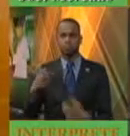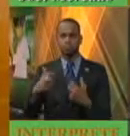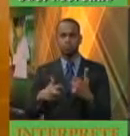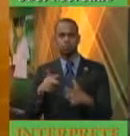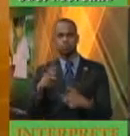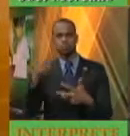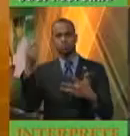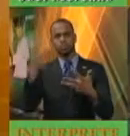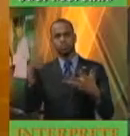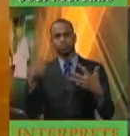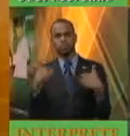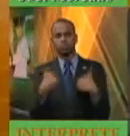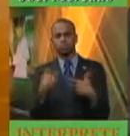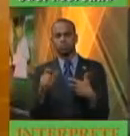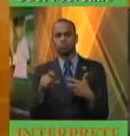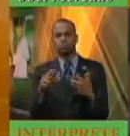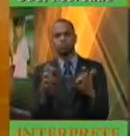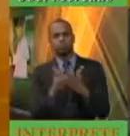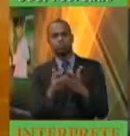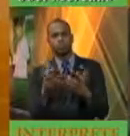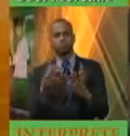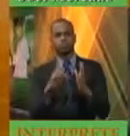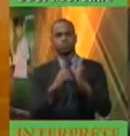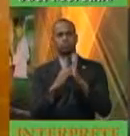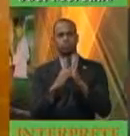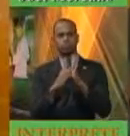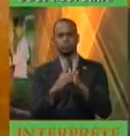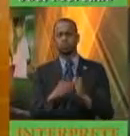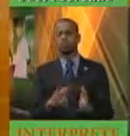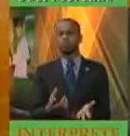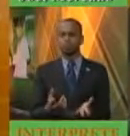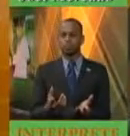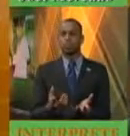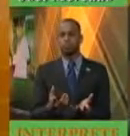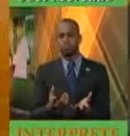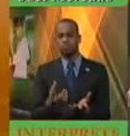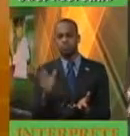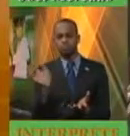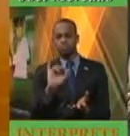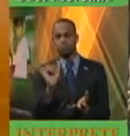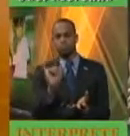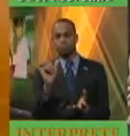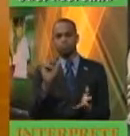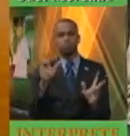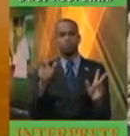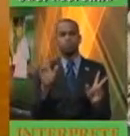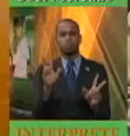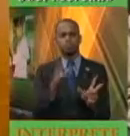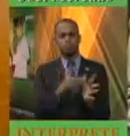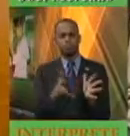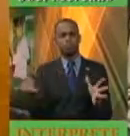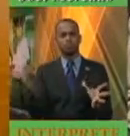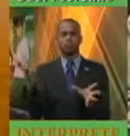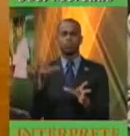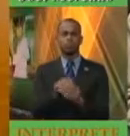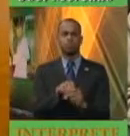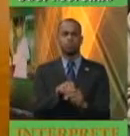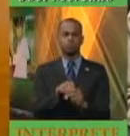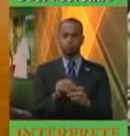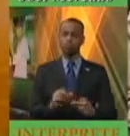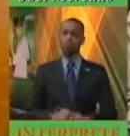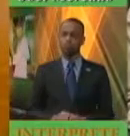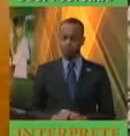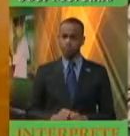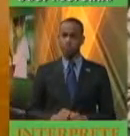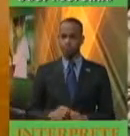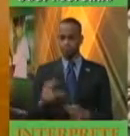tienen que ver con la discapacidad, que también se le llama inclusión, es